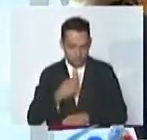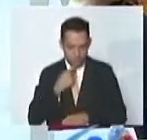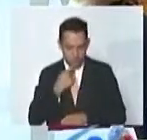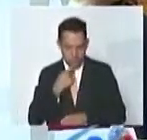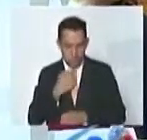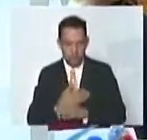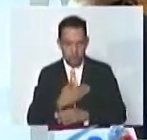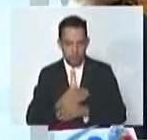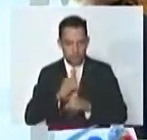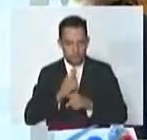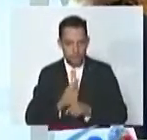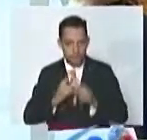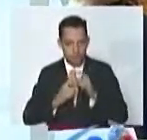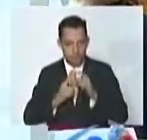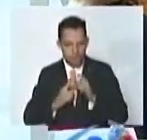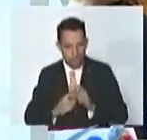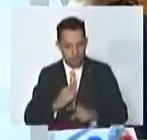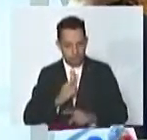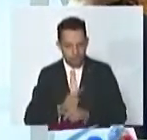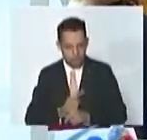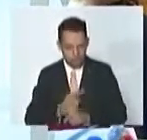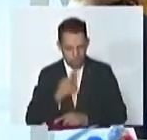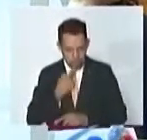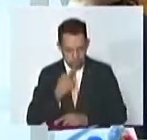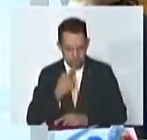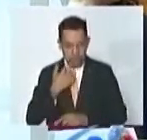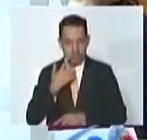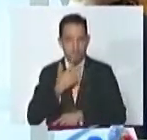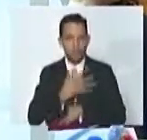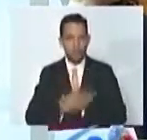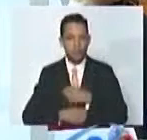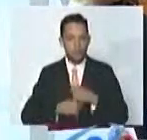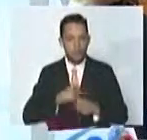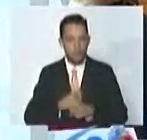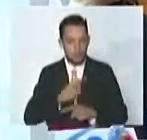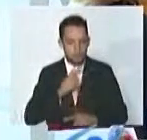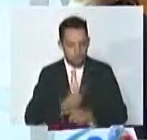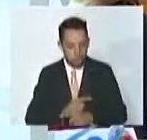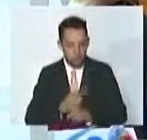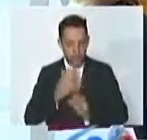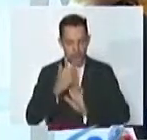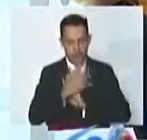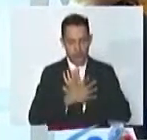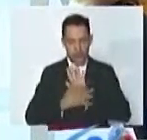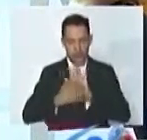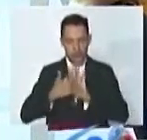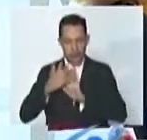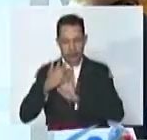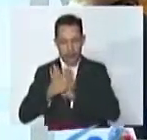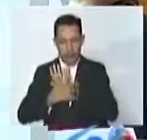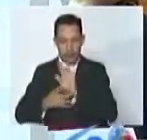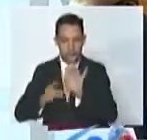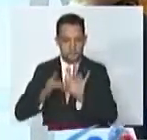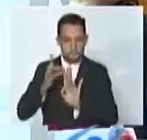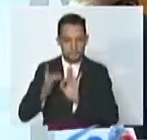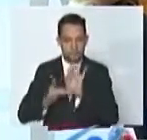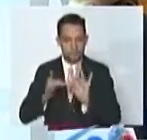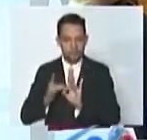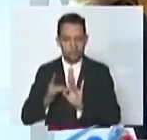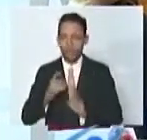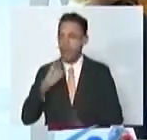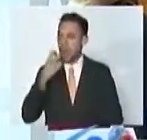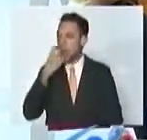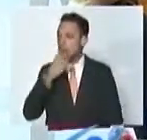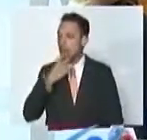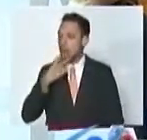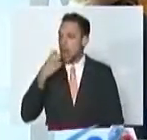debo consultar, porque a los 5 mi hijo debe tener su lenguaje completo, con todos los fonemas que